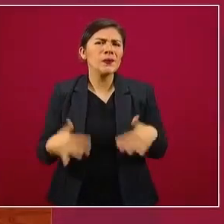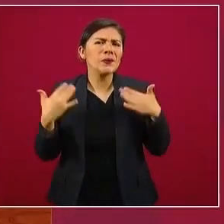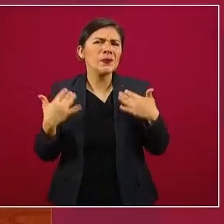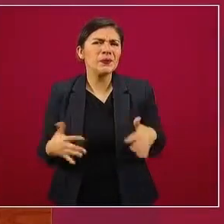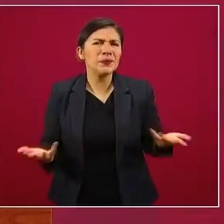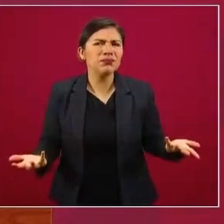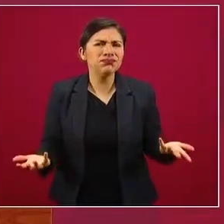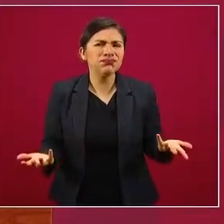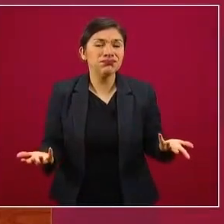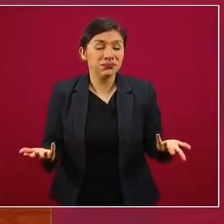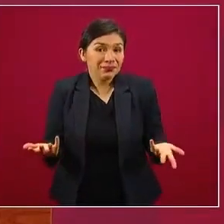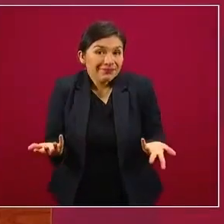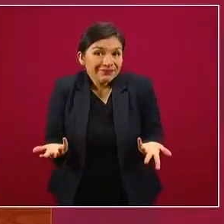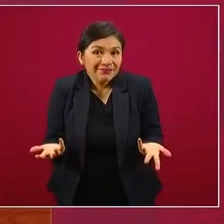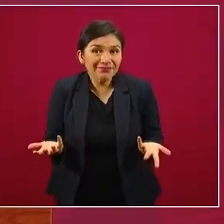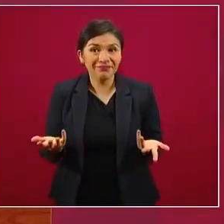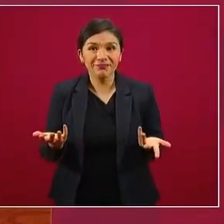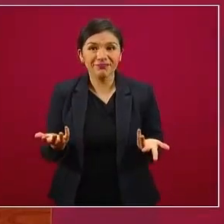Entonces,